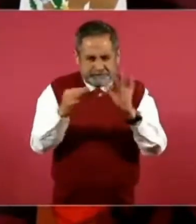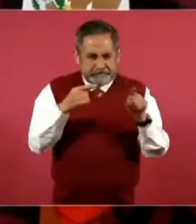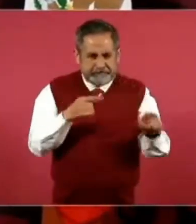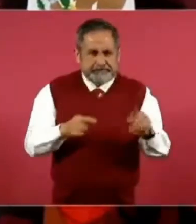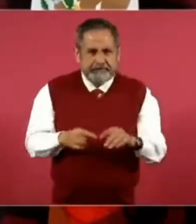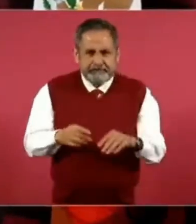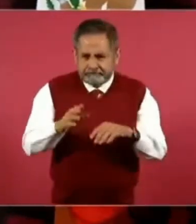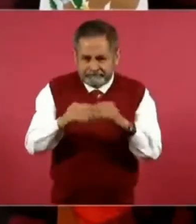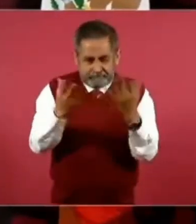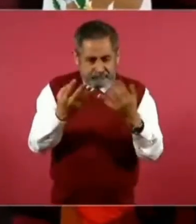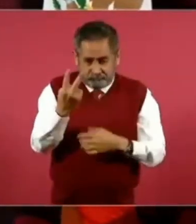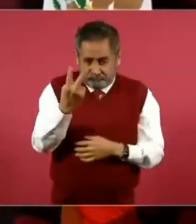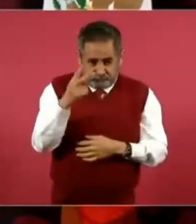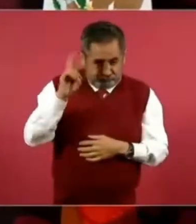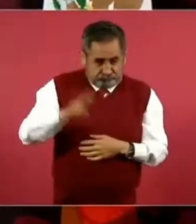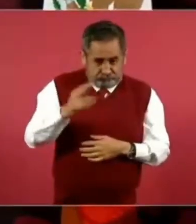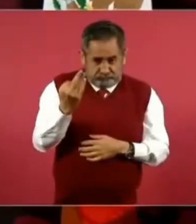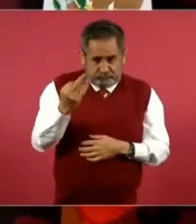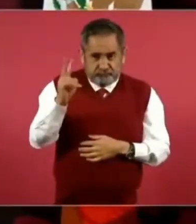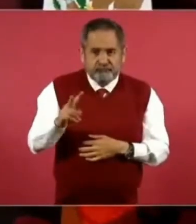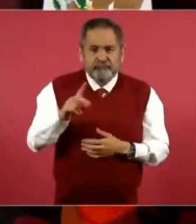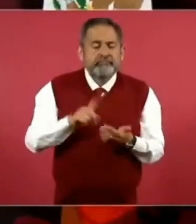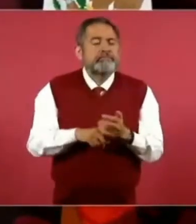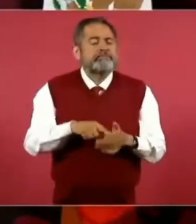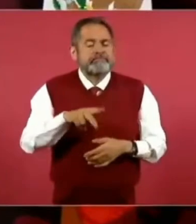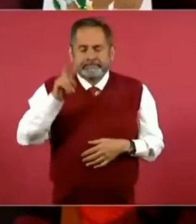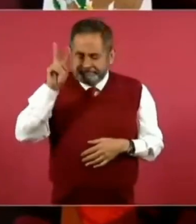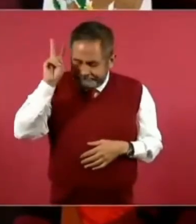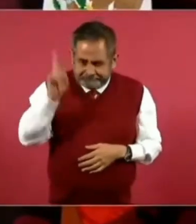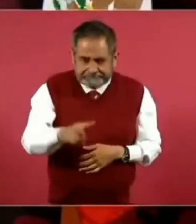a decir en firme, es que sí estaban hablando